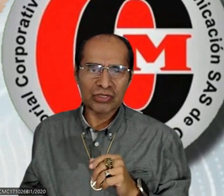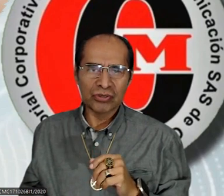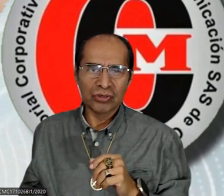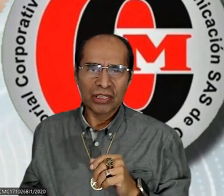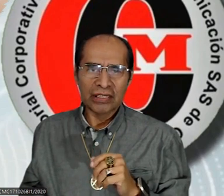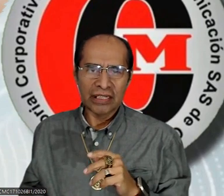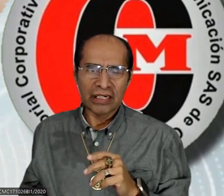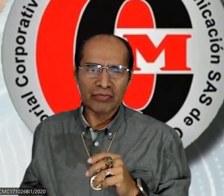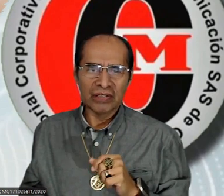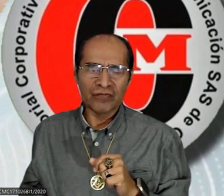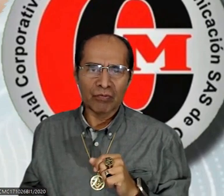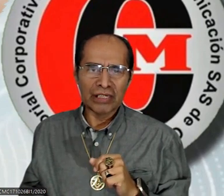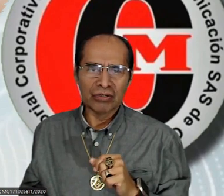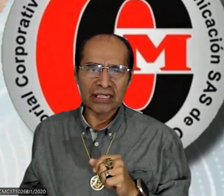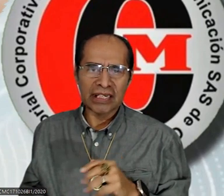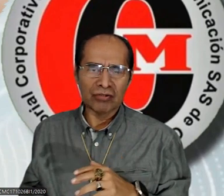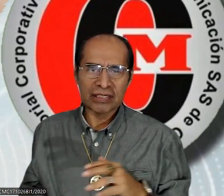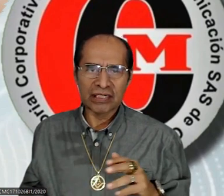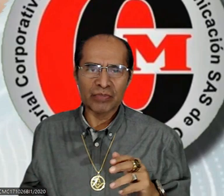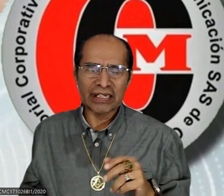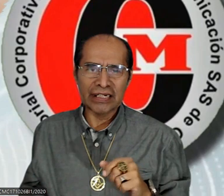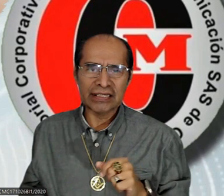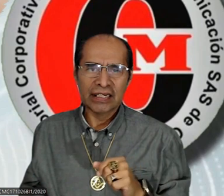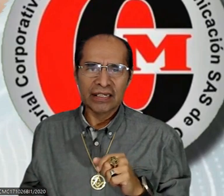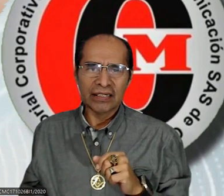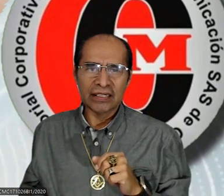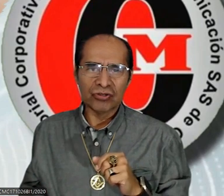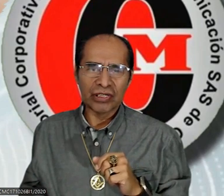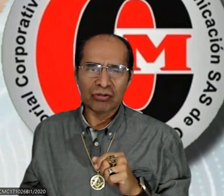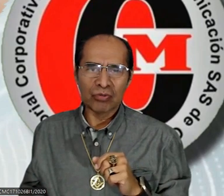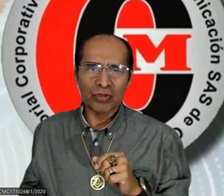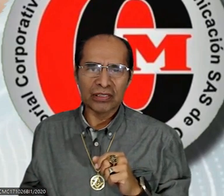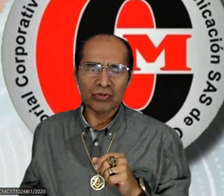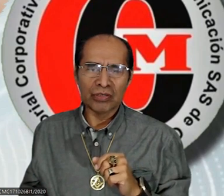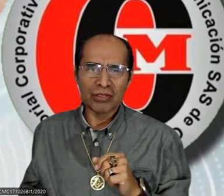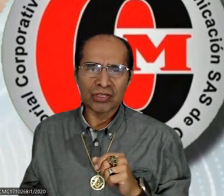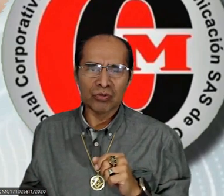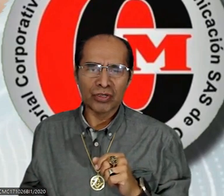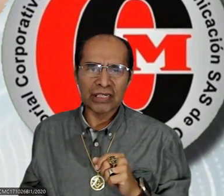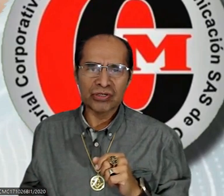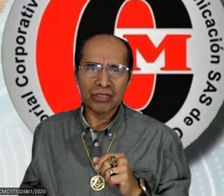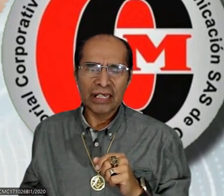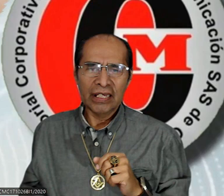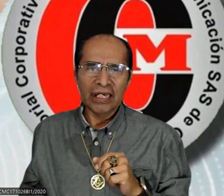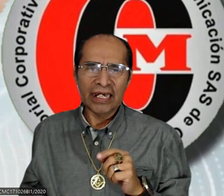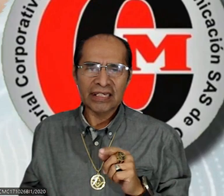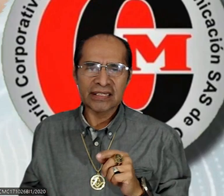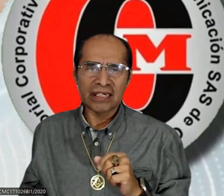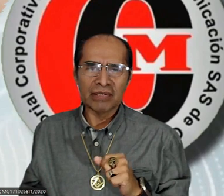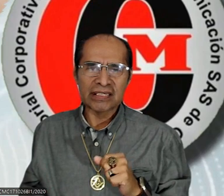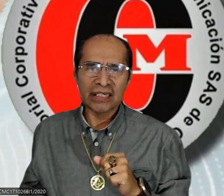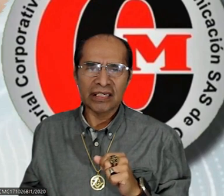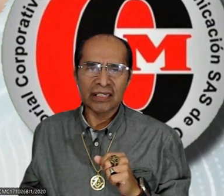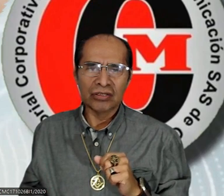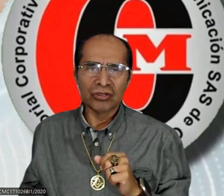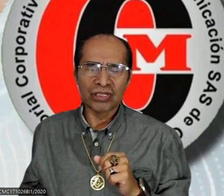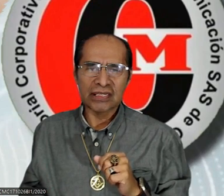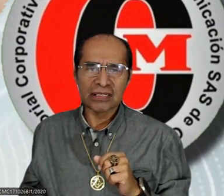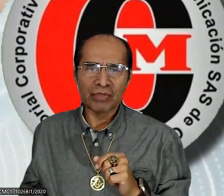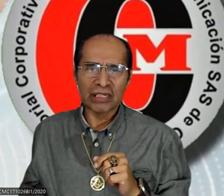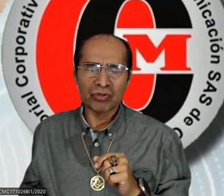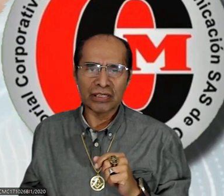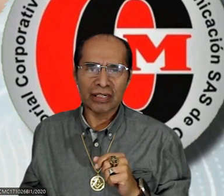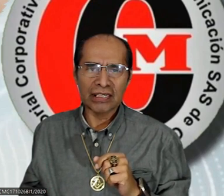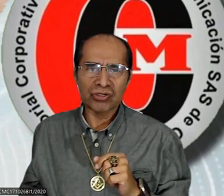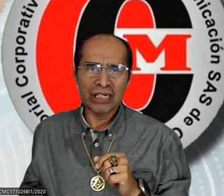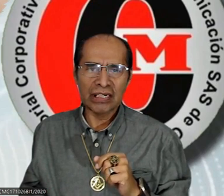por supuesto diariamente informándoles en nuestras páginas de Editorial Corporativo de Medios de Comunicación, SMC,